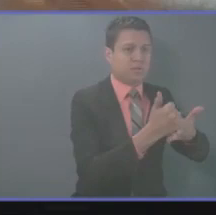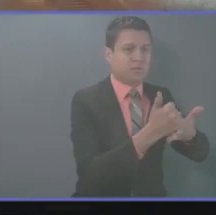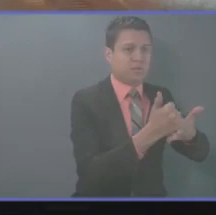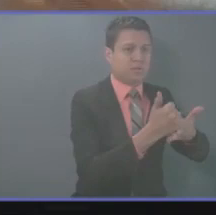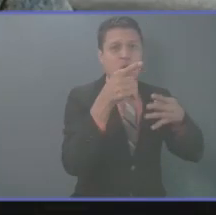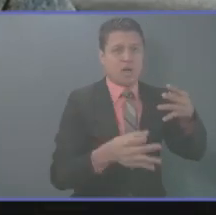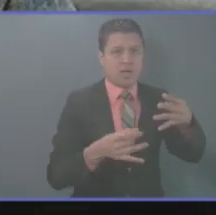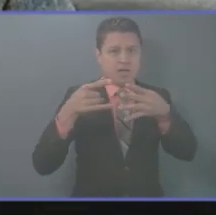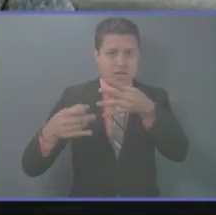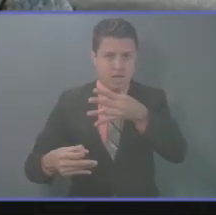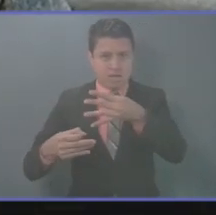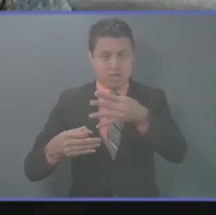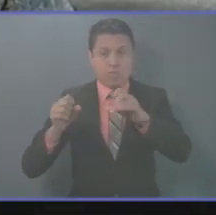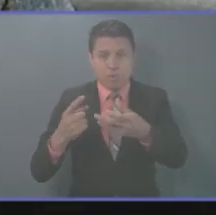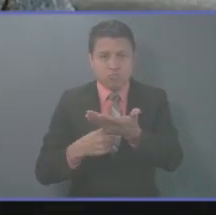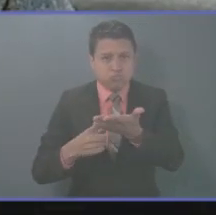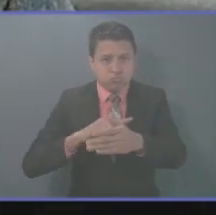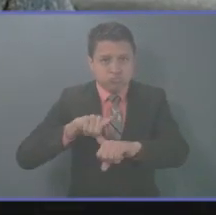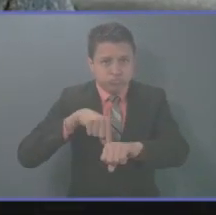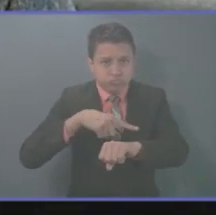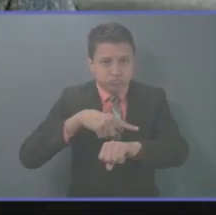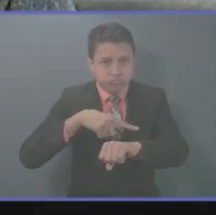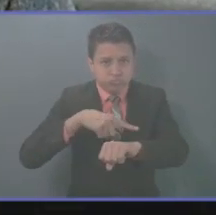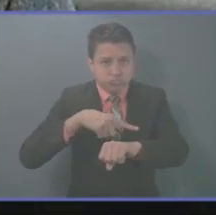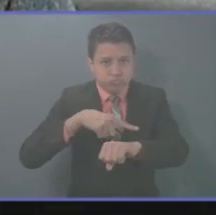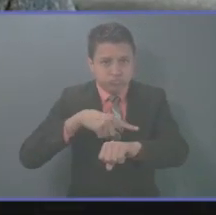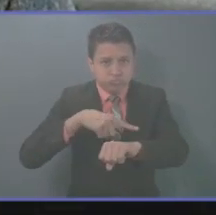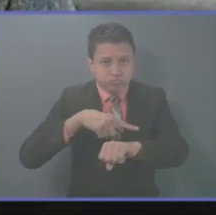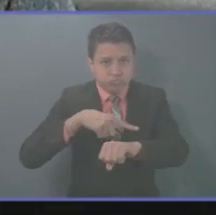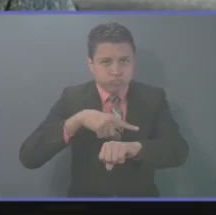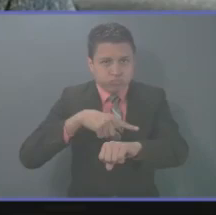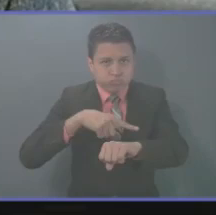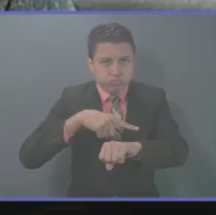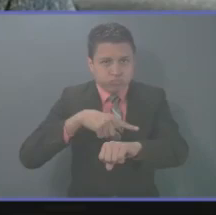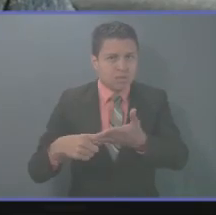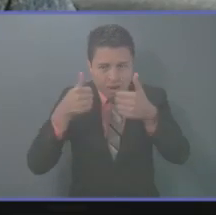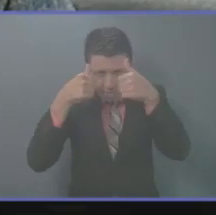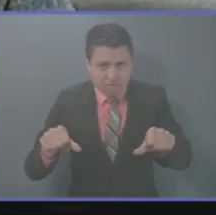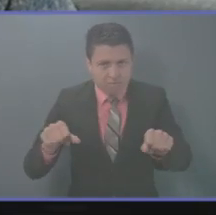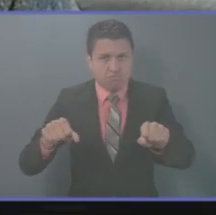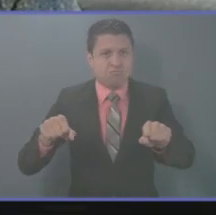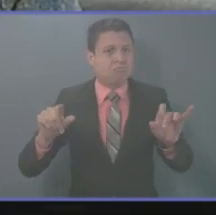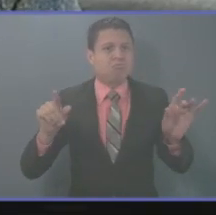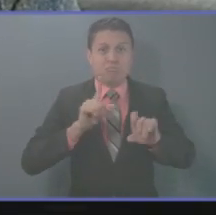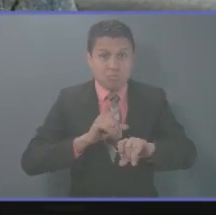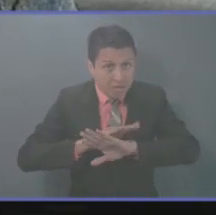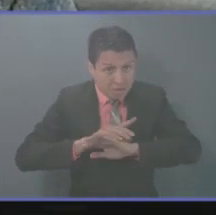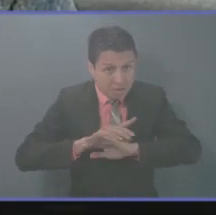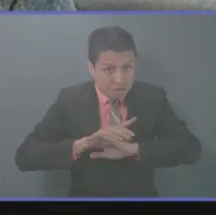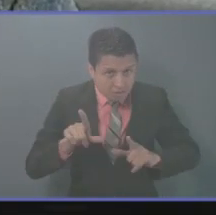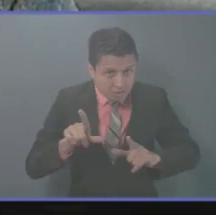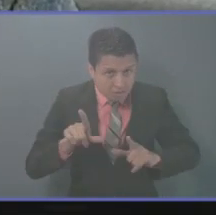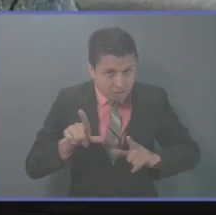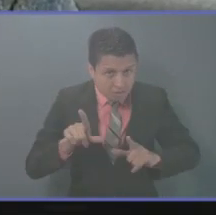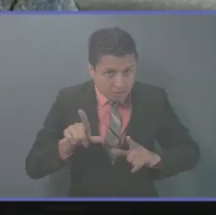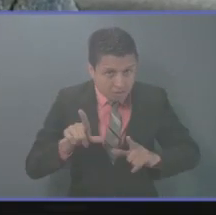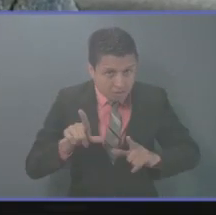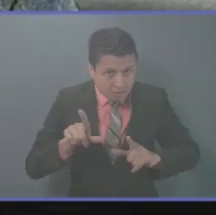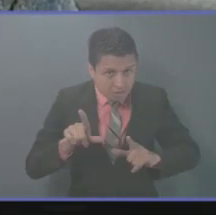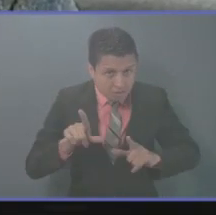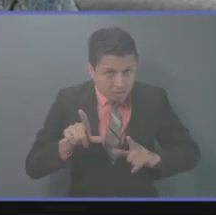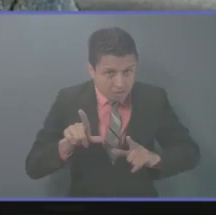Y la otra es que continúe inmediatamente, se abra la otra plenaria porque todas las piezas que se han